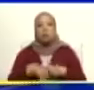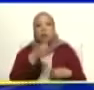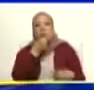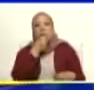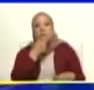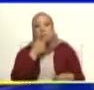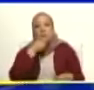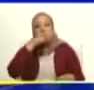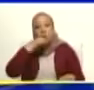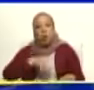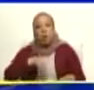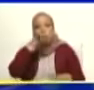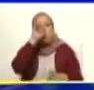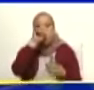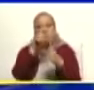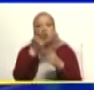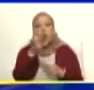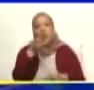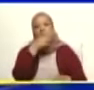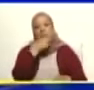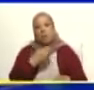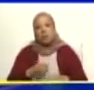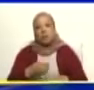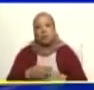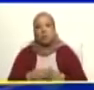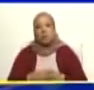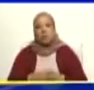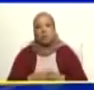histórica rumbo al 3 de diciembre.